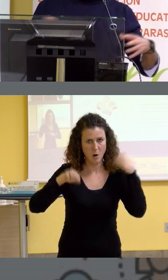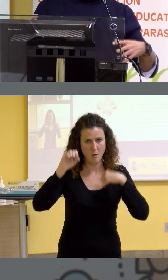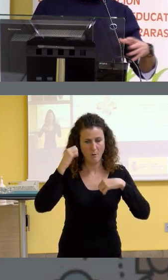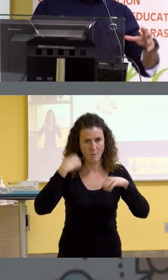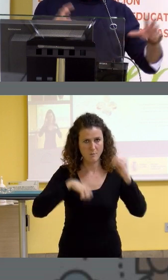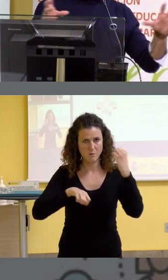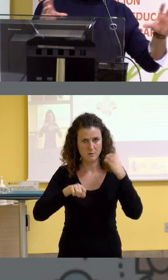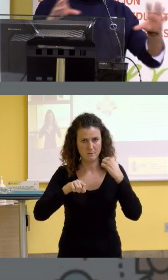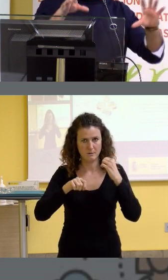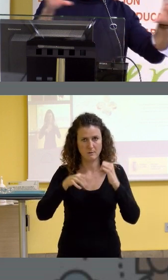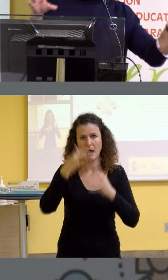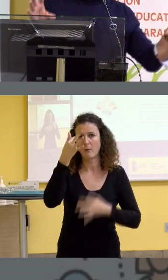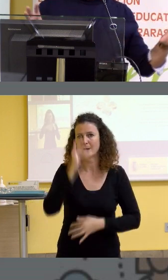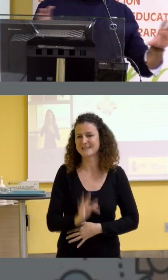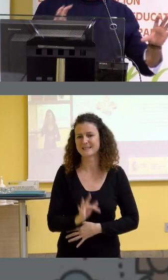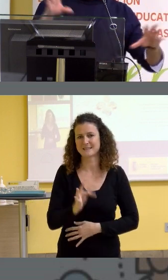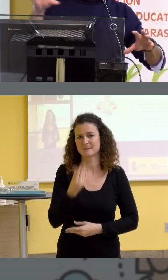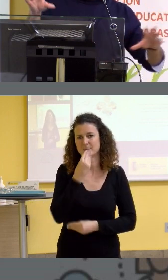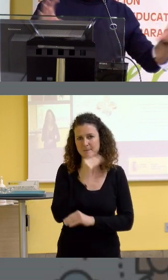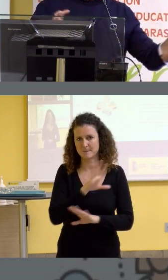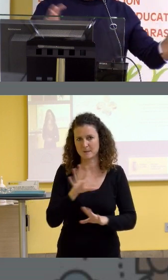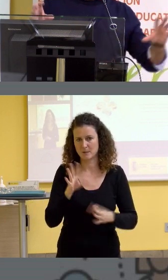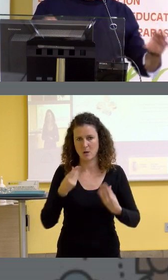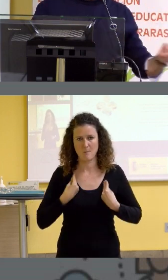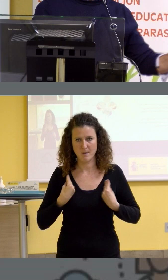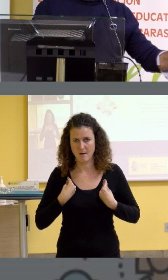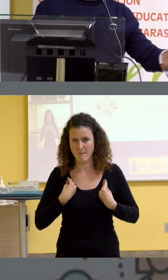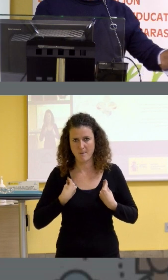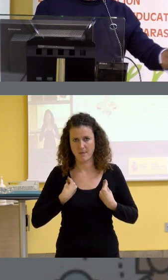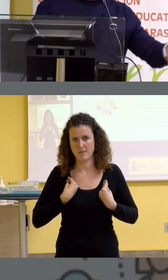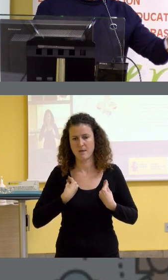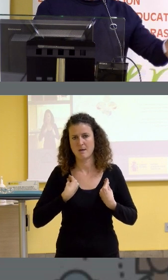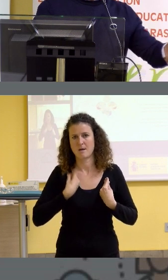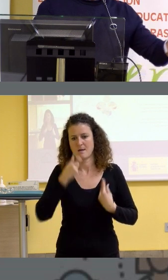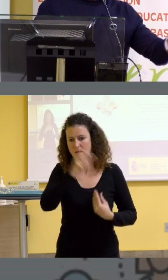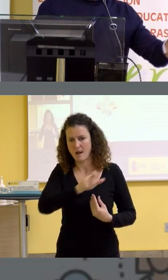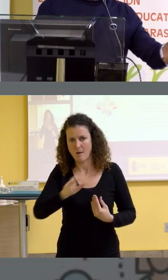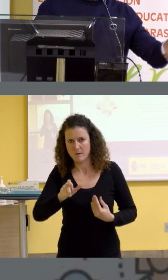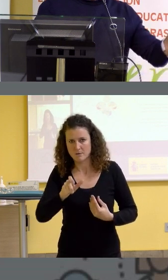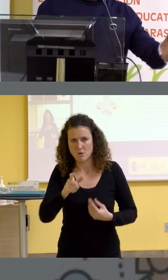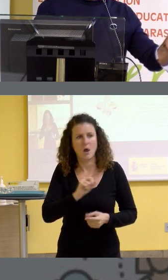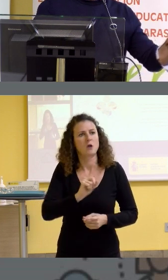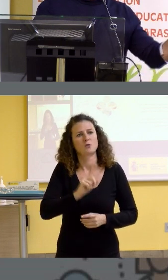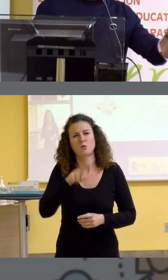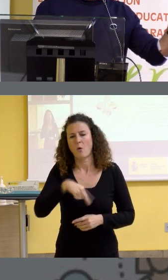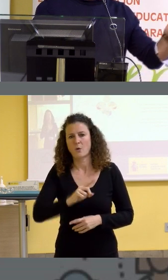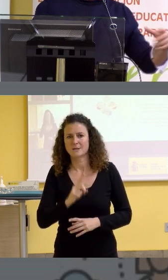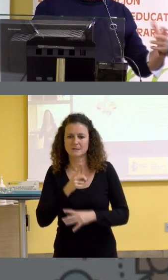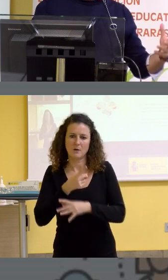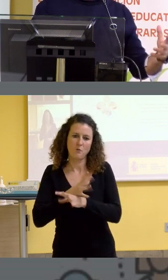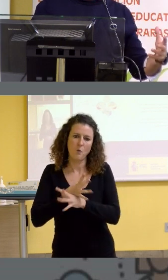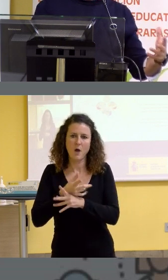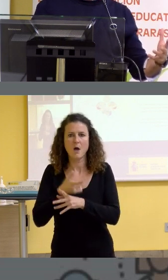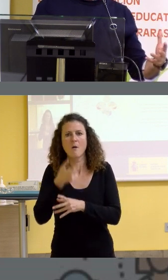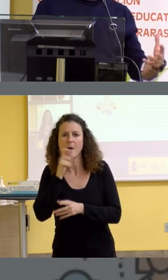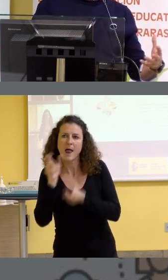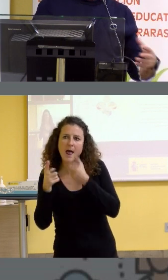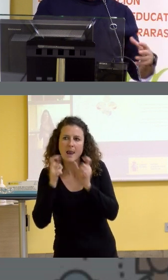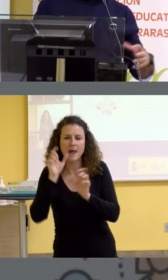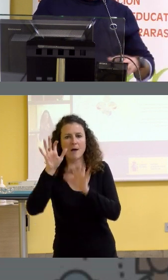mejor test neuropsicológico que existe, que es la vida de las personas, no en un jueguecito de a ver cuántas palabras aprendes o haciendo sudokus.